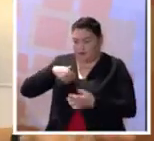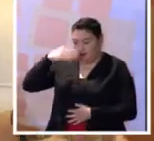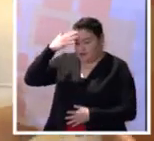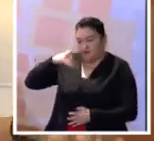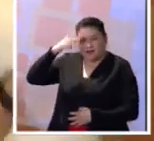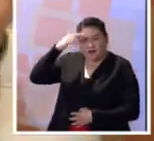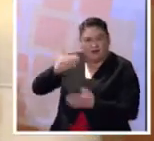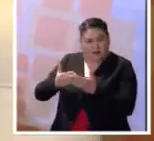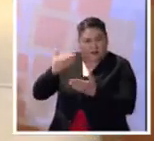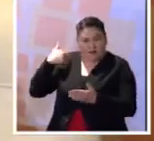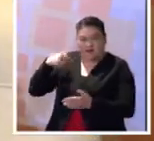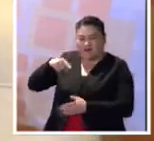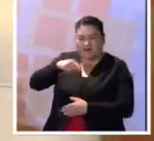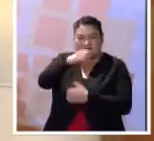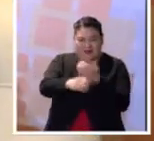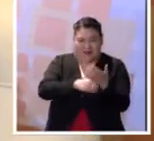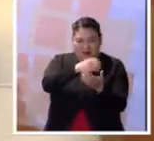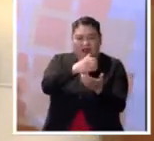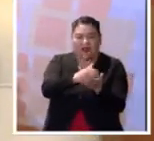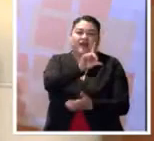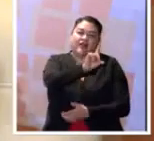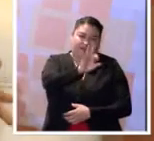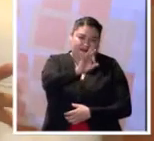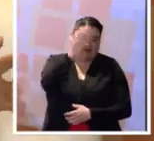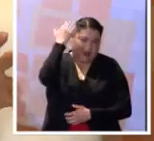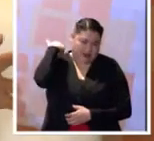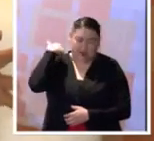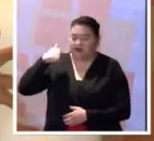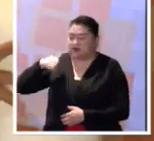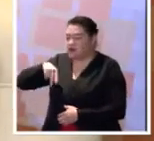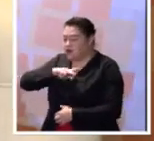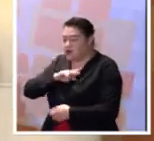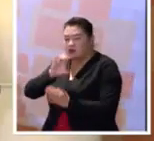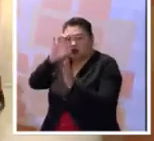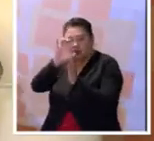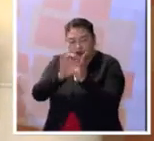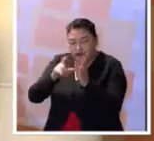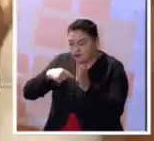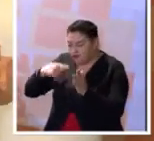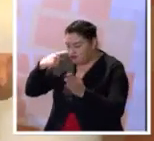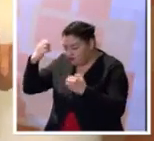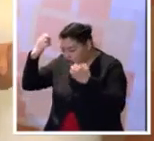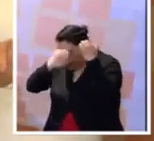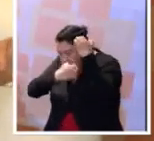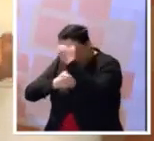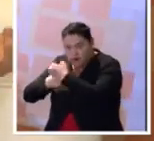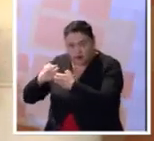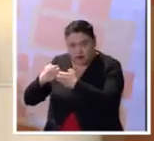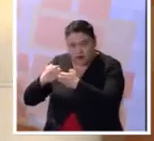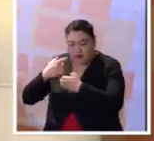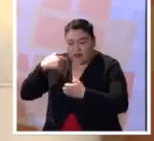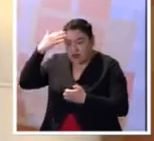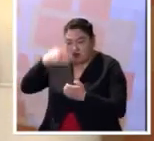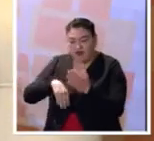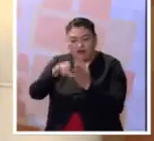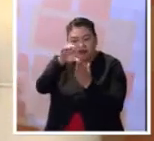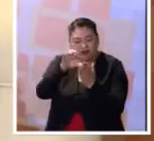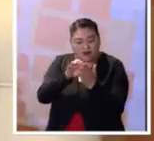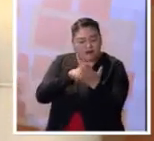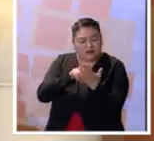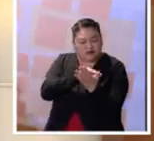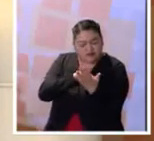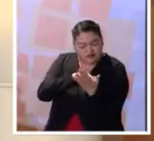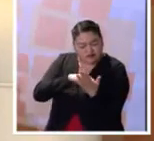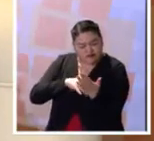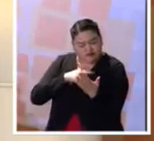del entonces Distrito Federal, hoy Ciudad de México, y me parece que esos parámetros de interpretación constitucional, más la